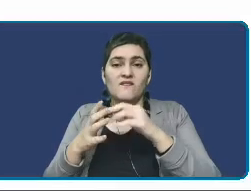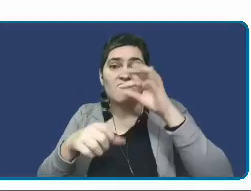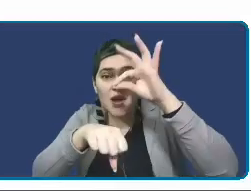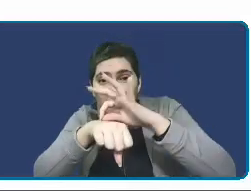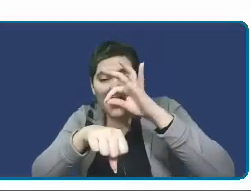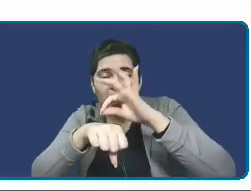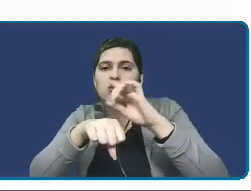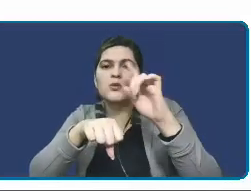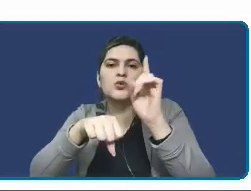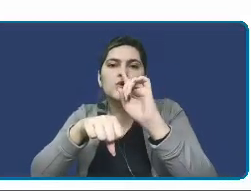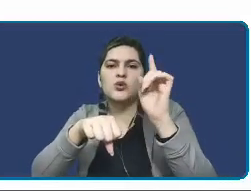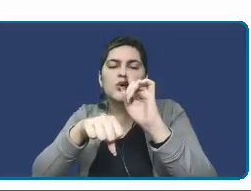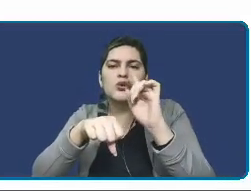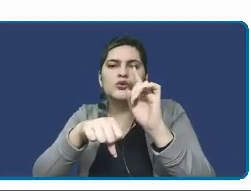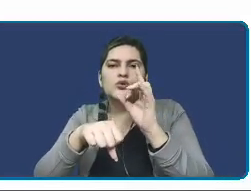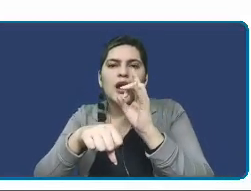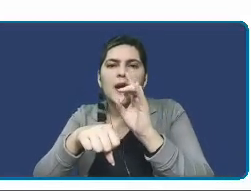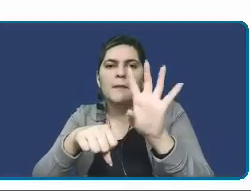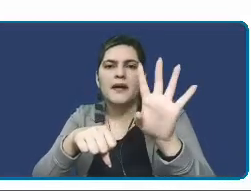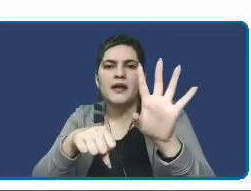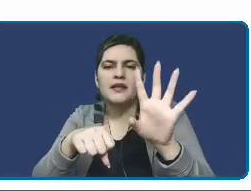una manera